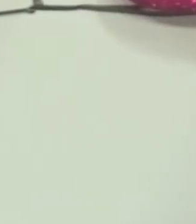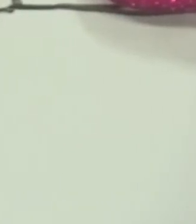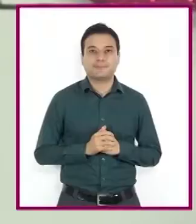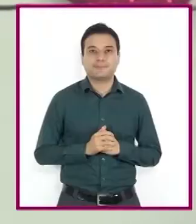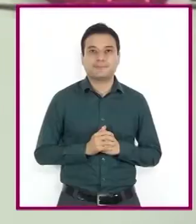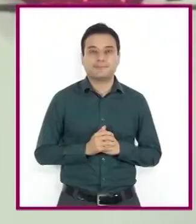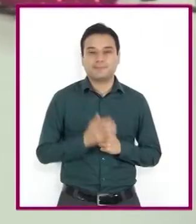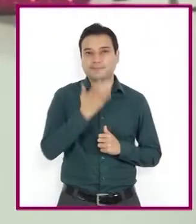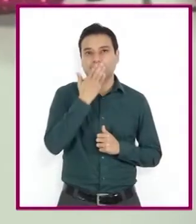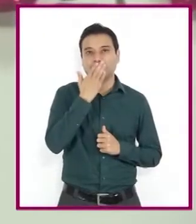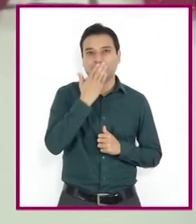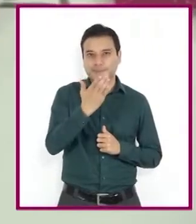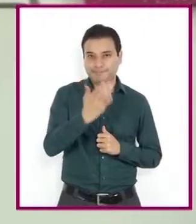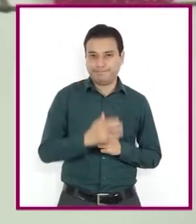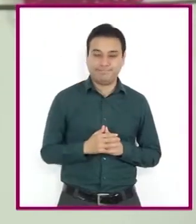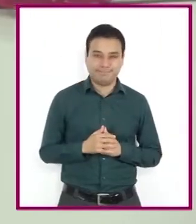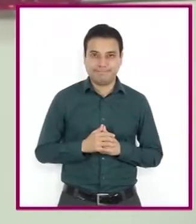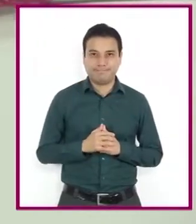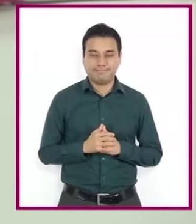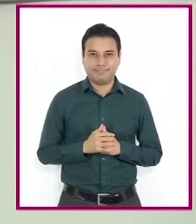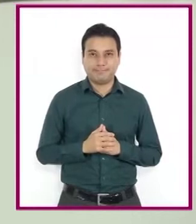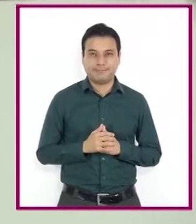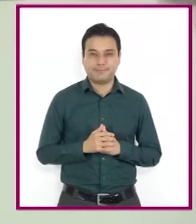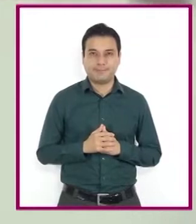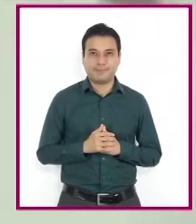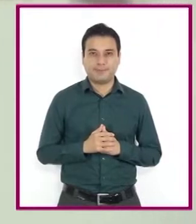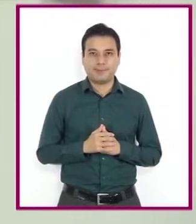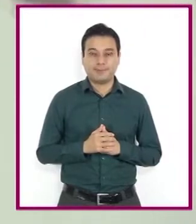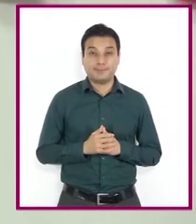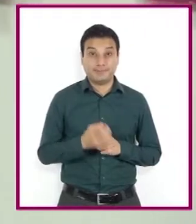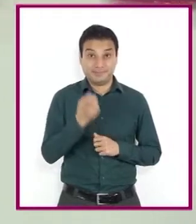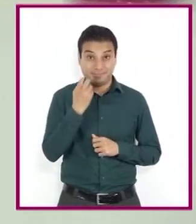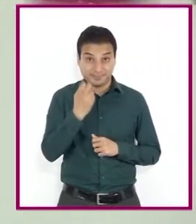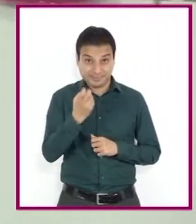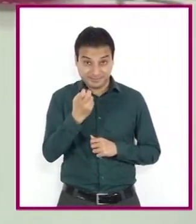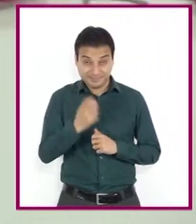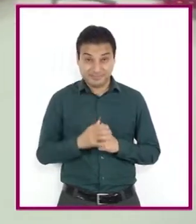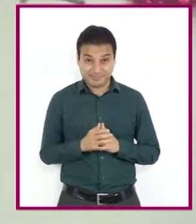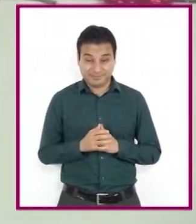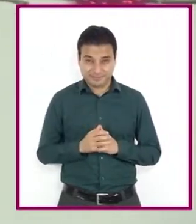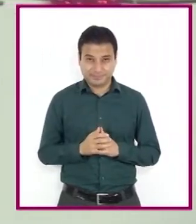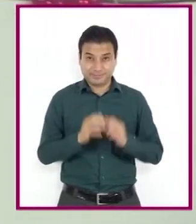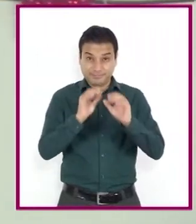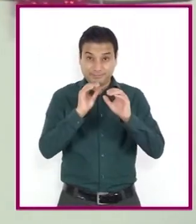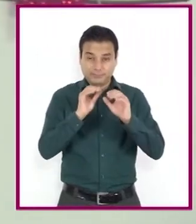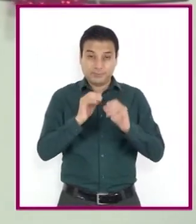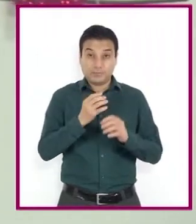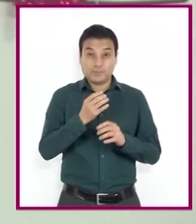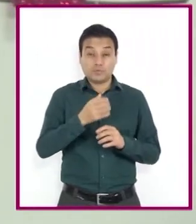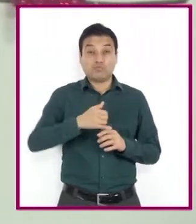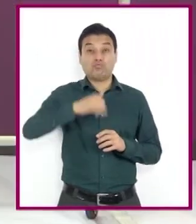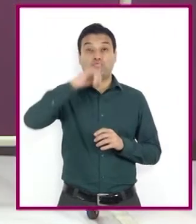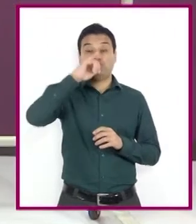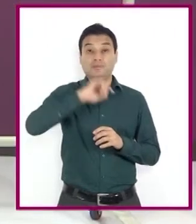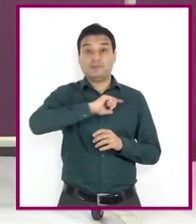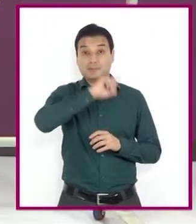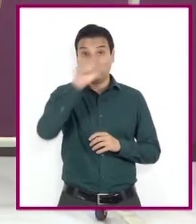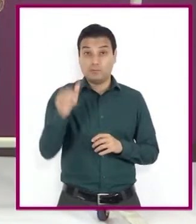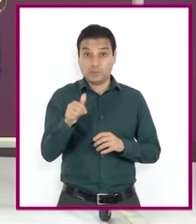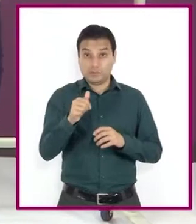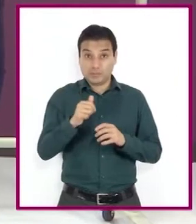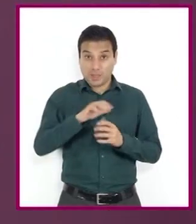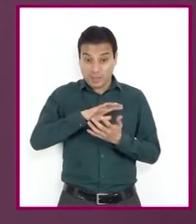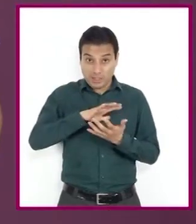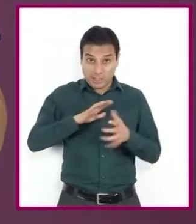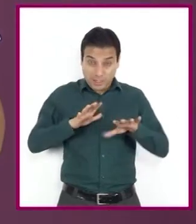Muy bien. Este no sufre transformación durante el proceso de digestión, por lo que es absorbido